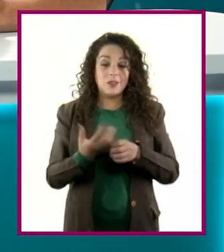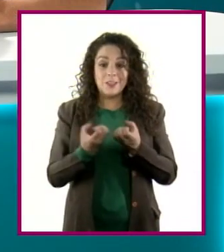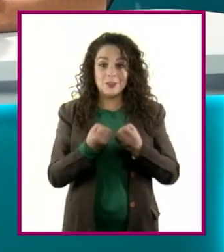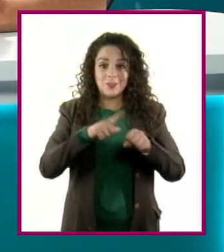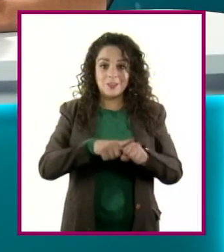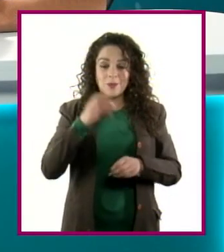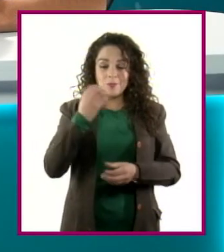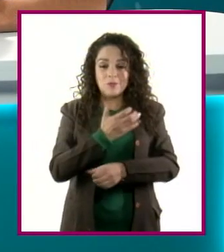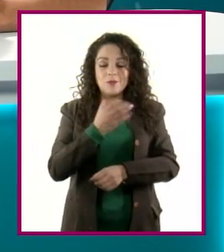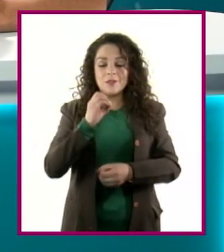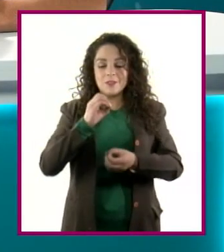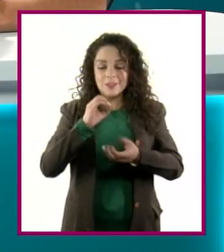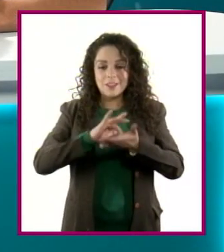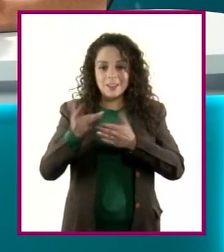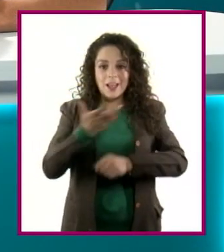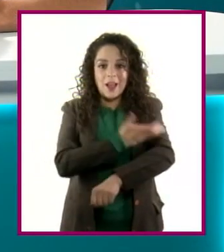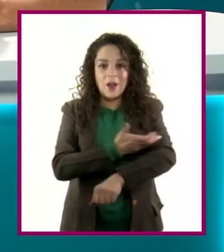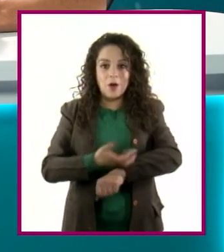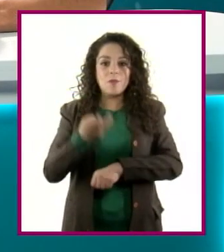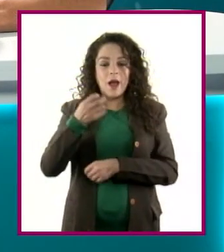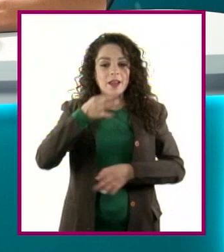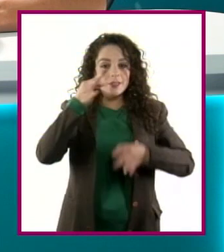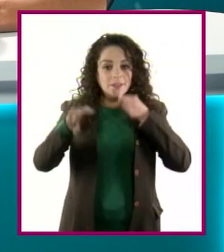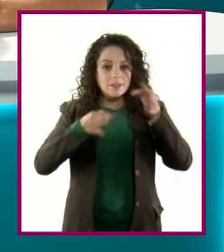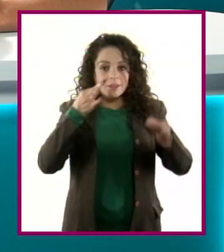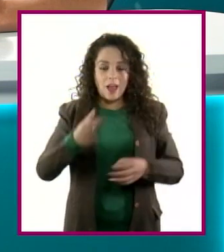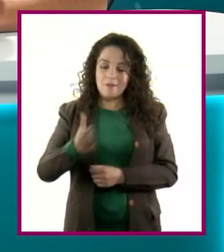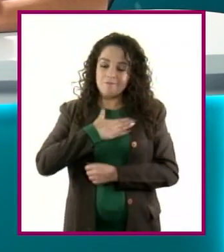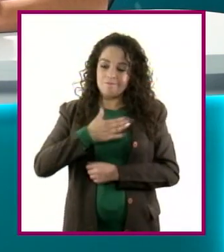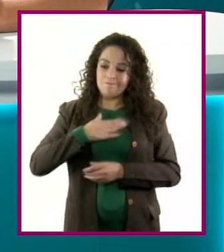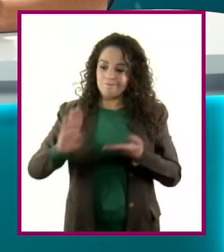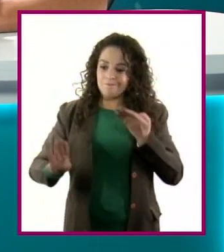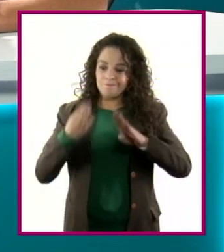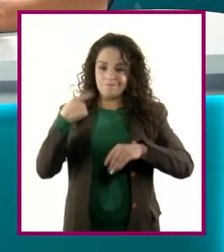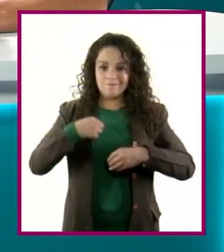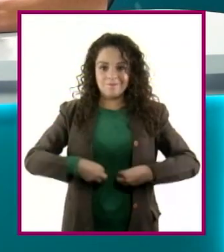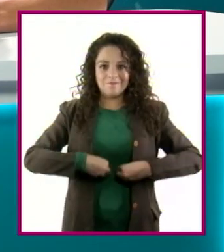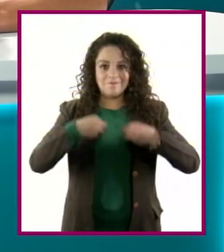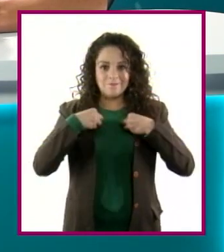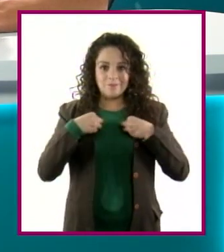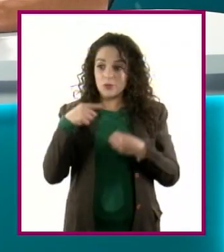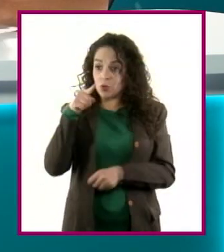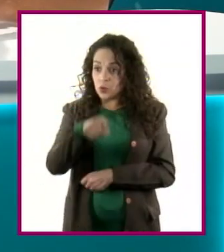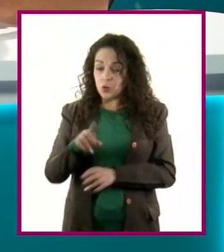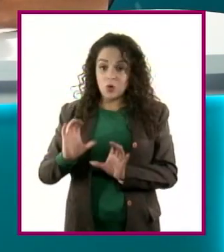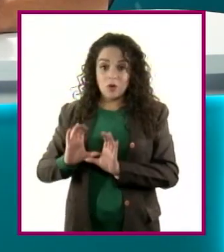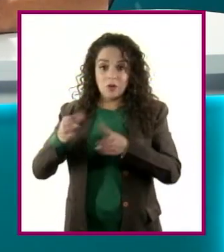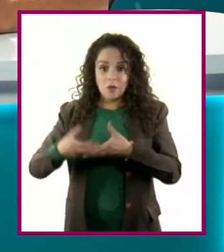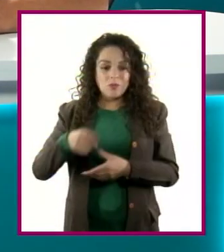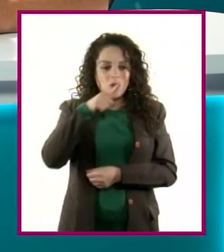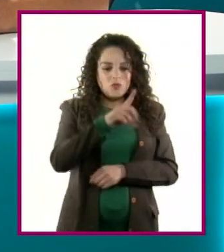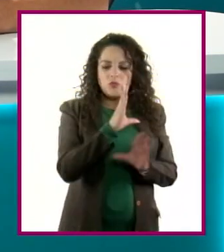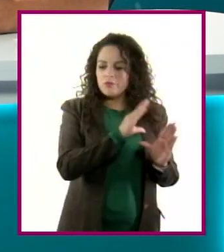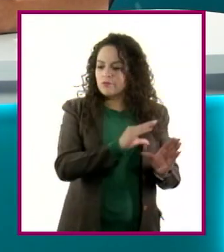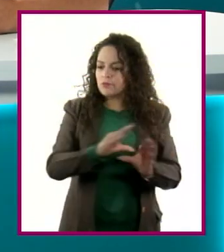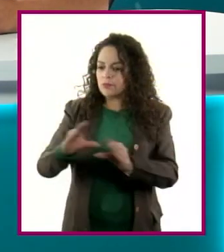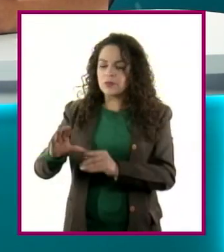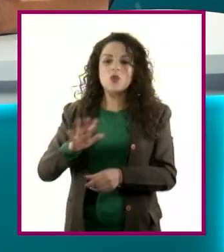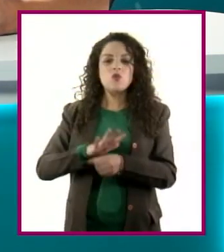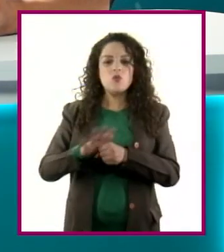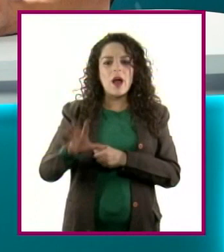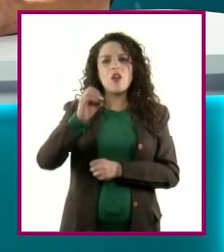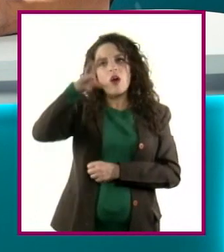por acompañarnos en esta emisión del noticiario Me Toca Este Mundo. A ti y a tu comunidad, ¿qué enseñanzas les está dando la